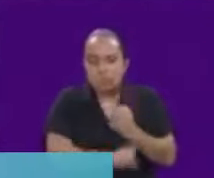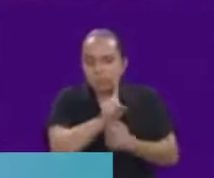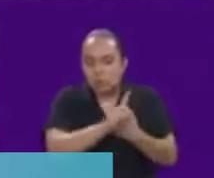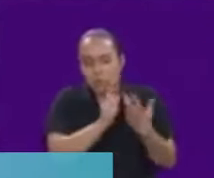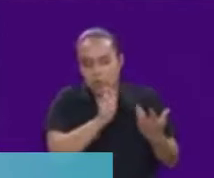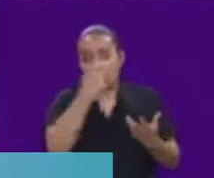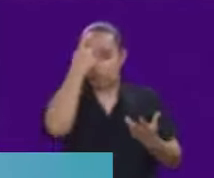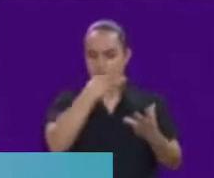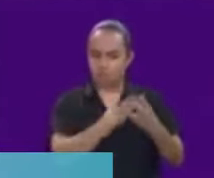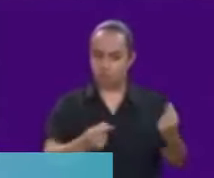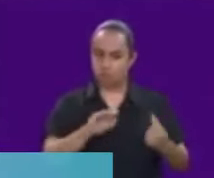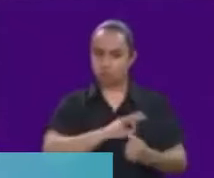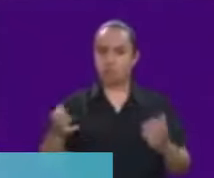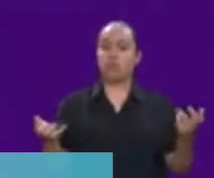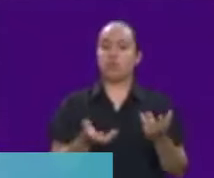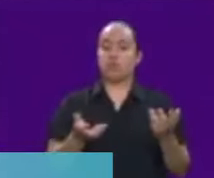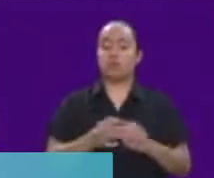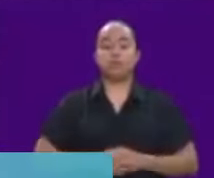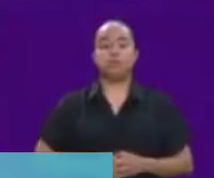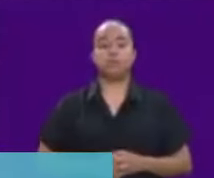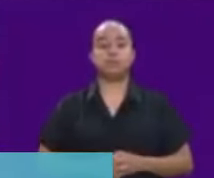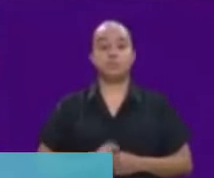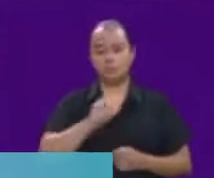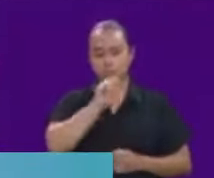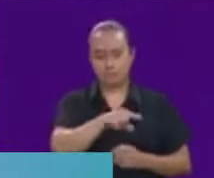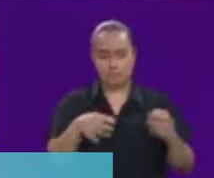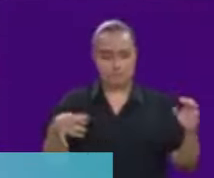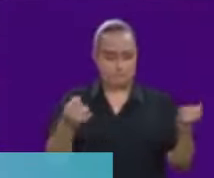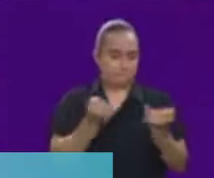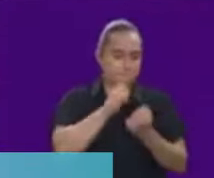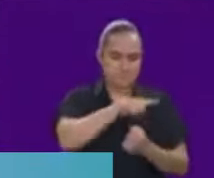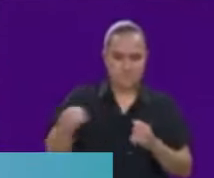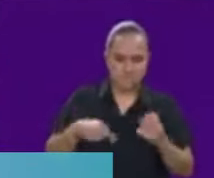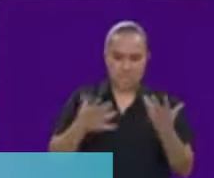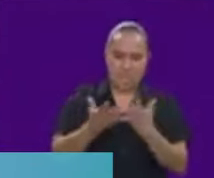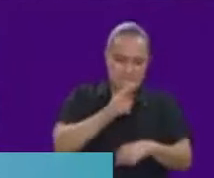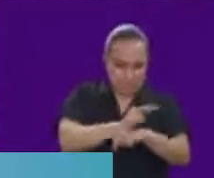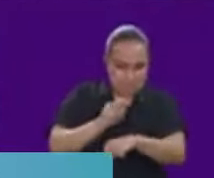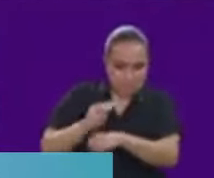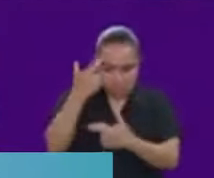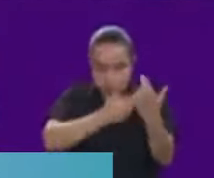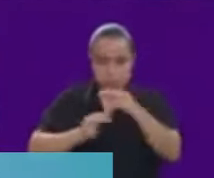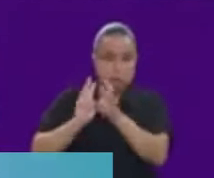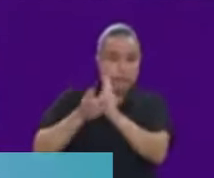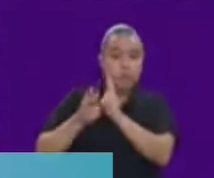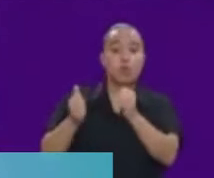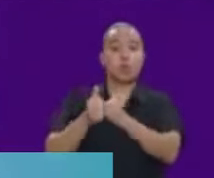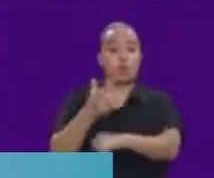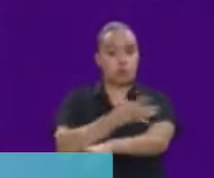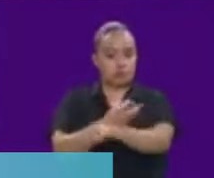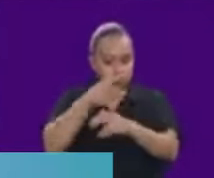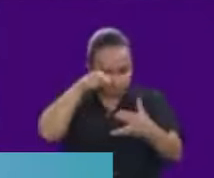desarrollar soluciones específicas. Y precisamente de la mano de estas redes de vigilancia vecinal, de manera transparente